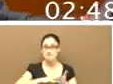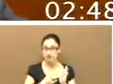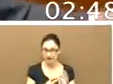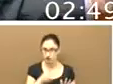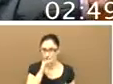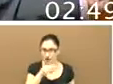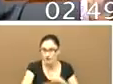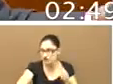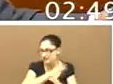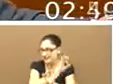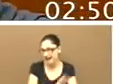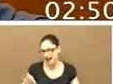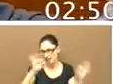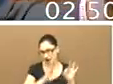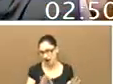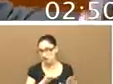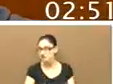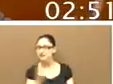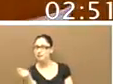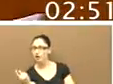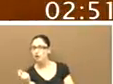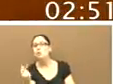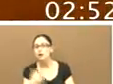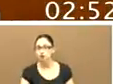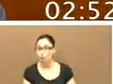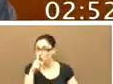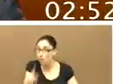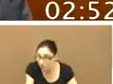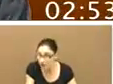¿cuánto tiempo necesitan? ¿el último año de la legislatura?